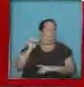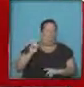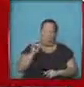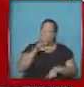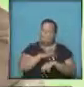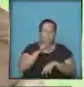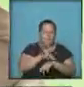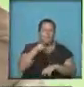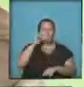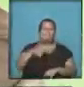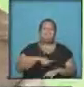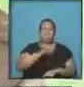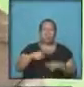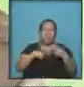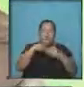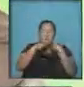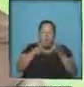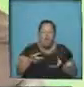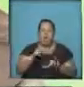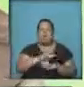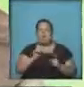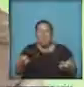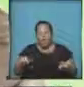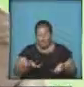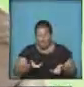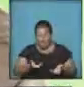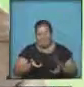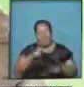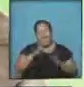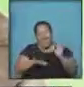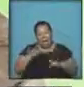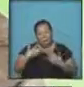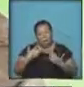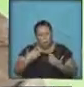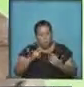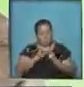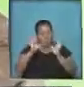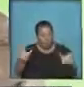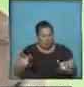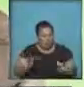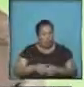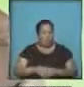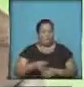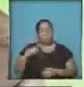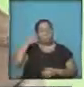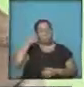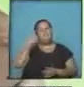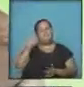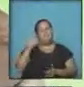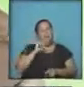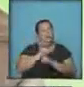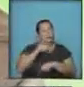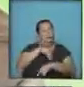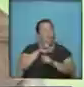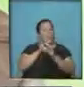el médico el que va a decir si eso ha evolucionado correctamente o no. Y a veces puede producirse una infección y uno cree que no la tiene,